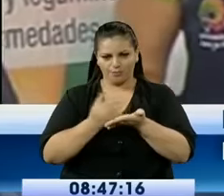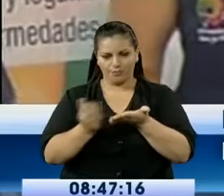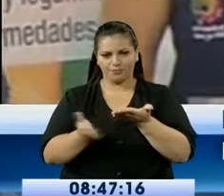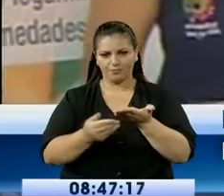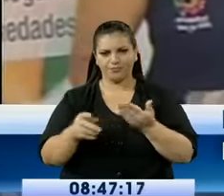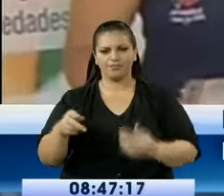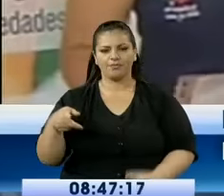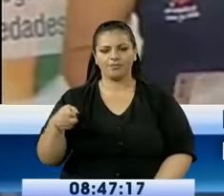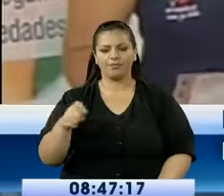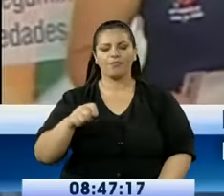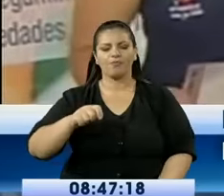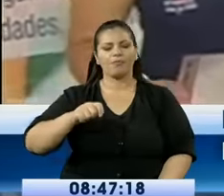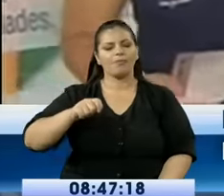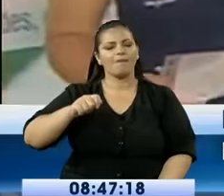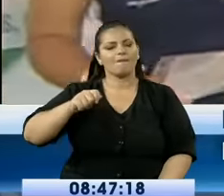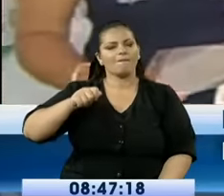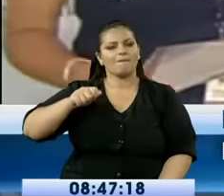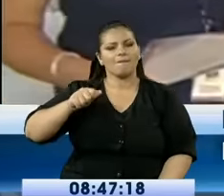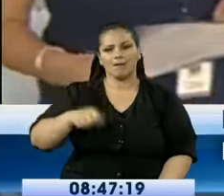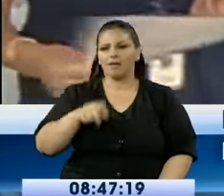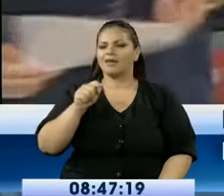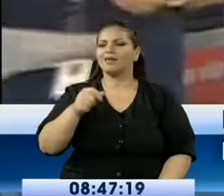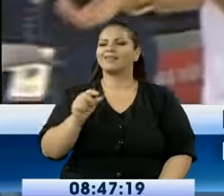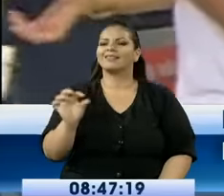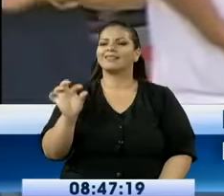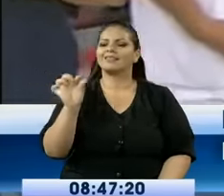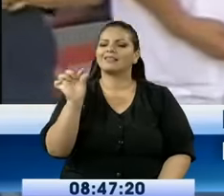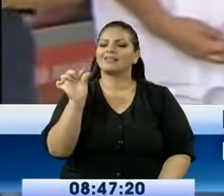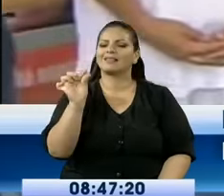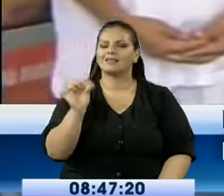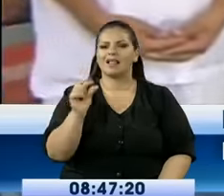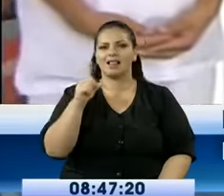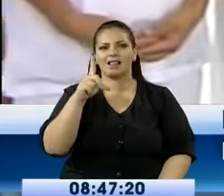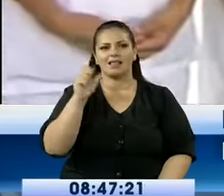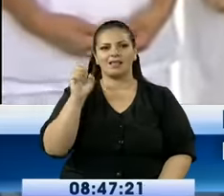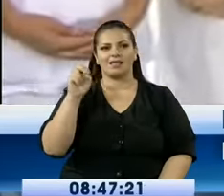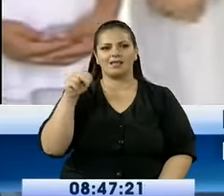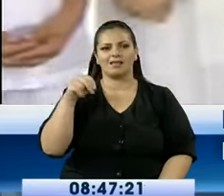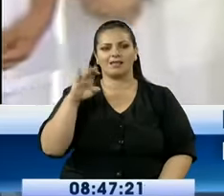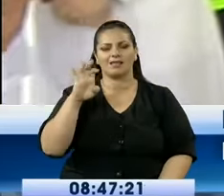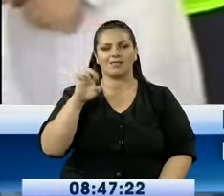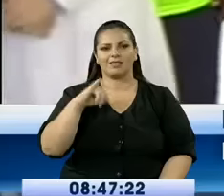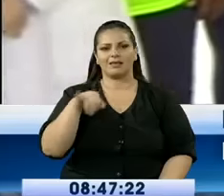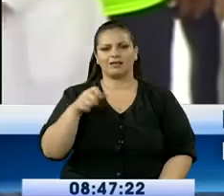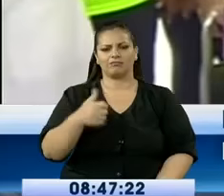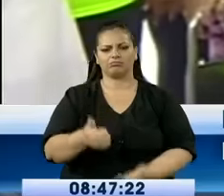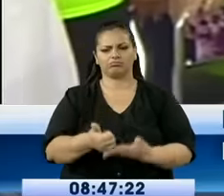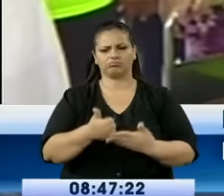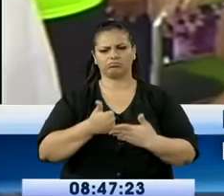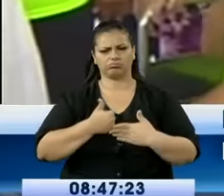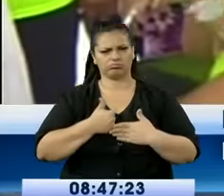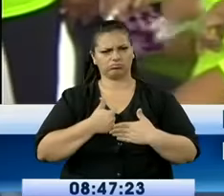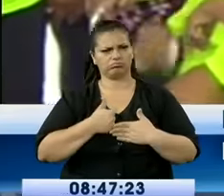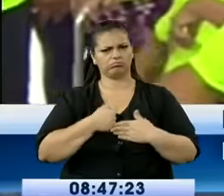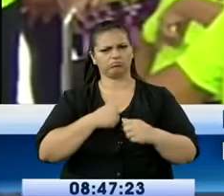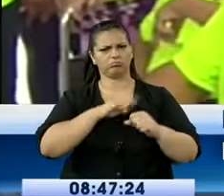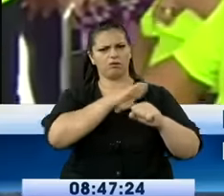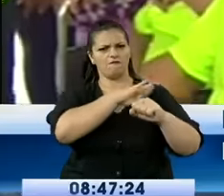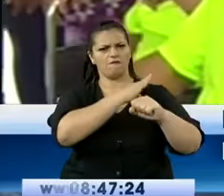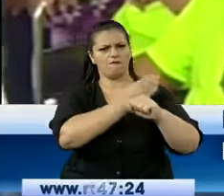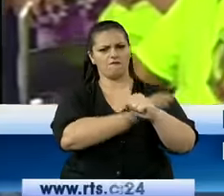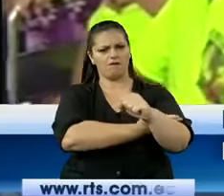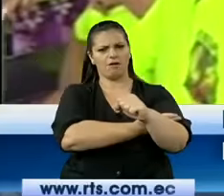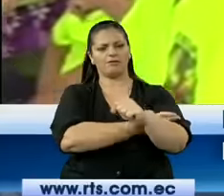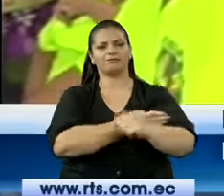totalmente económico, pero con alto valor nutritivo, que nos va a ayudar a una buena alimentación. Y para ello, por ejemplo, dice que se necesita